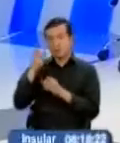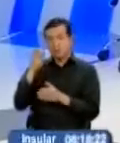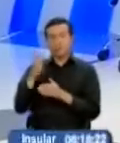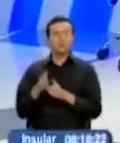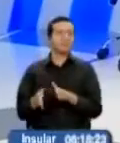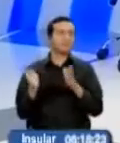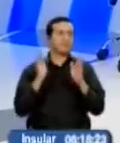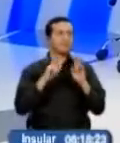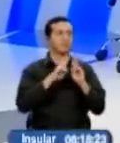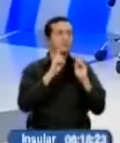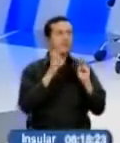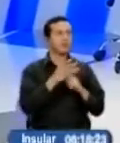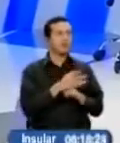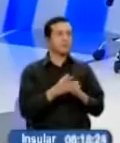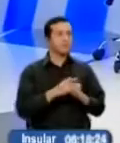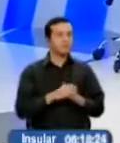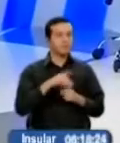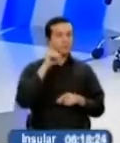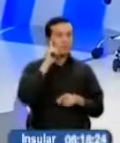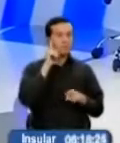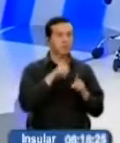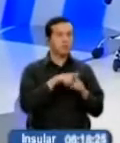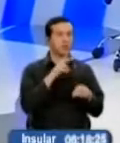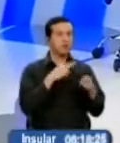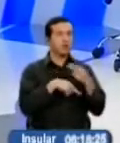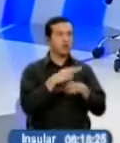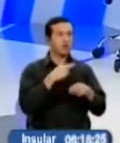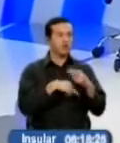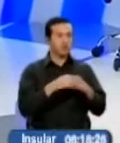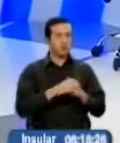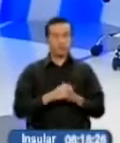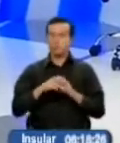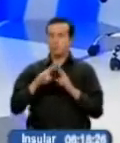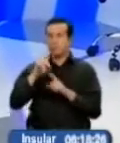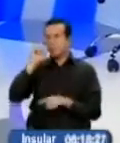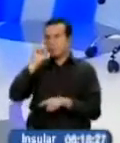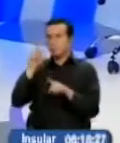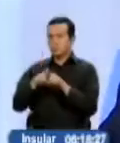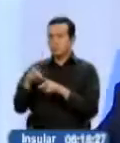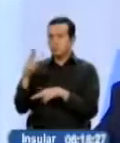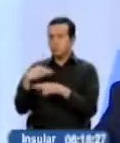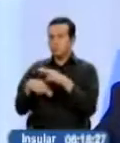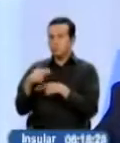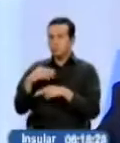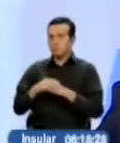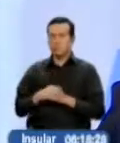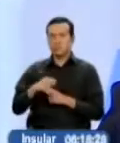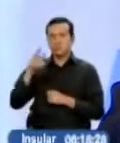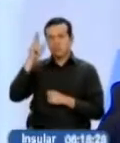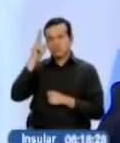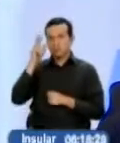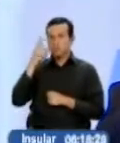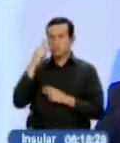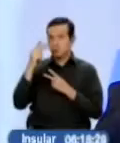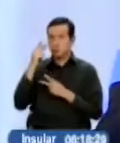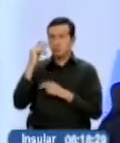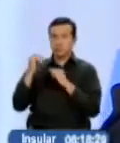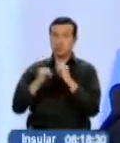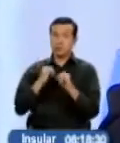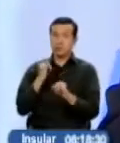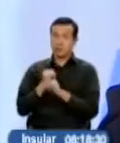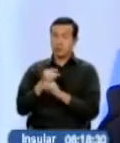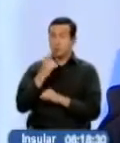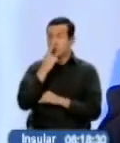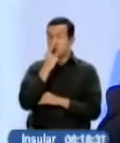Vámonos al tema, al tema de acuerdos comerciales. Ahora, en cuanto a los acuerdos comerciales, yo creo que se nos viene un panorama internacional también